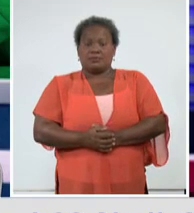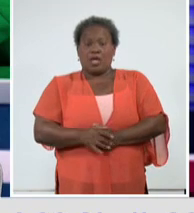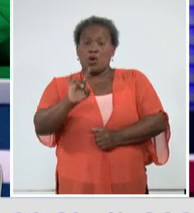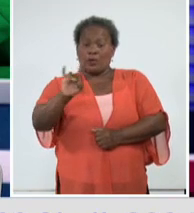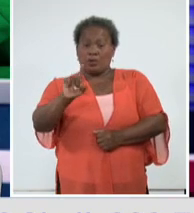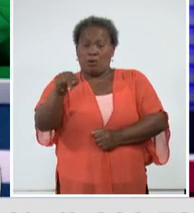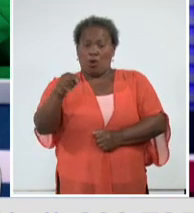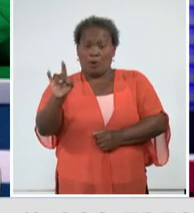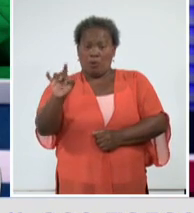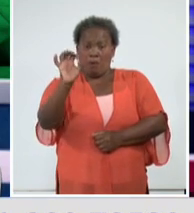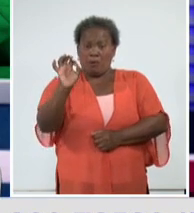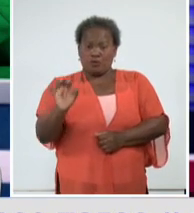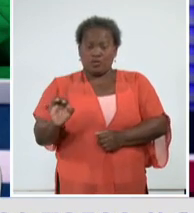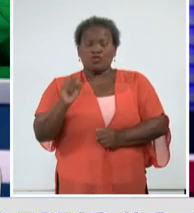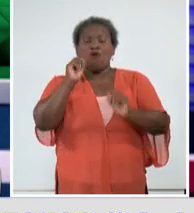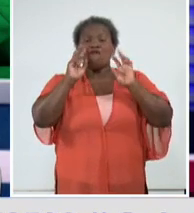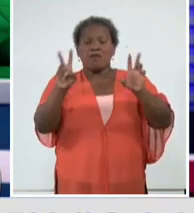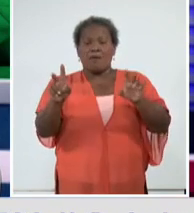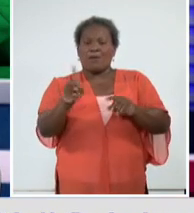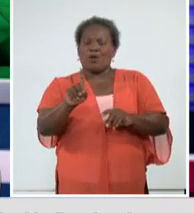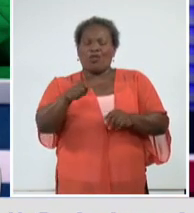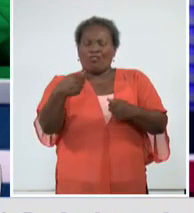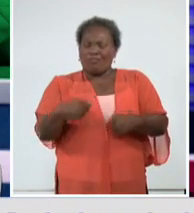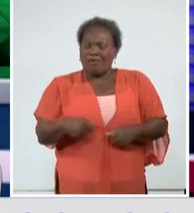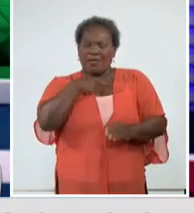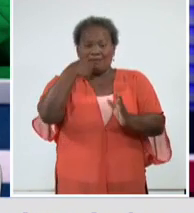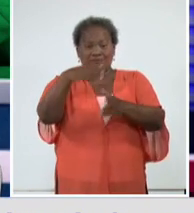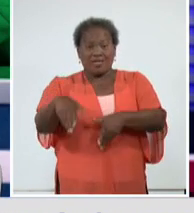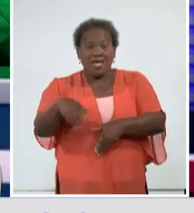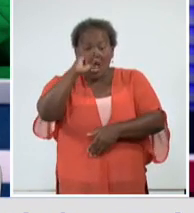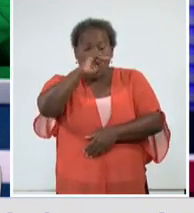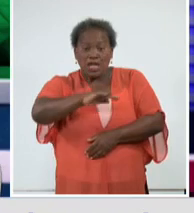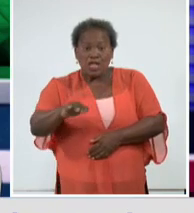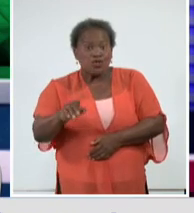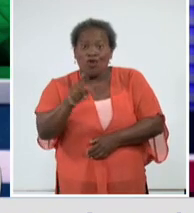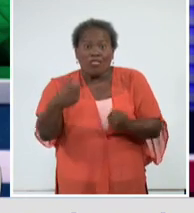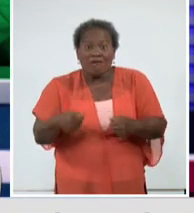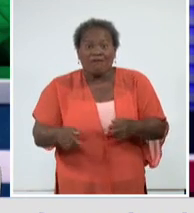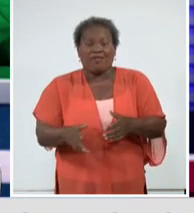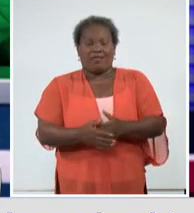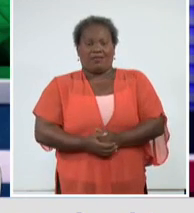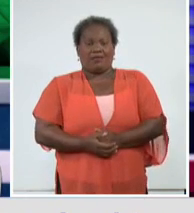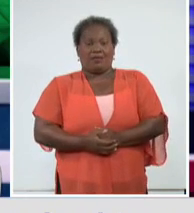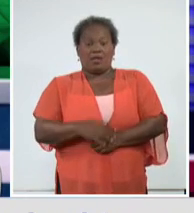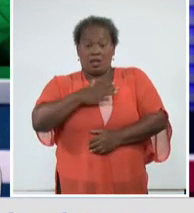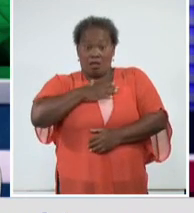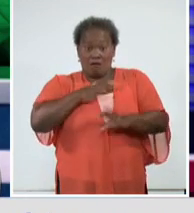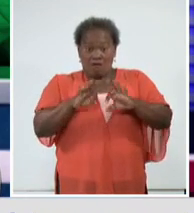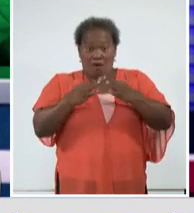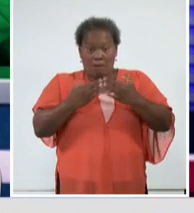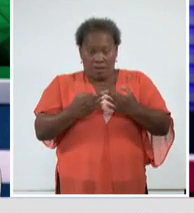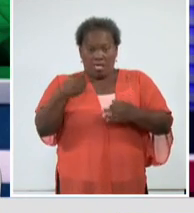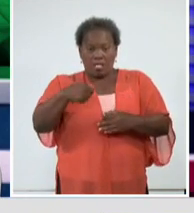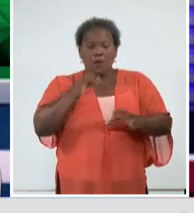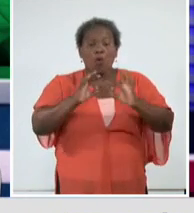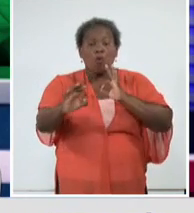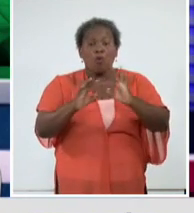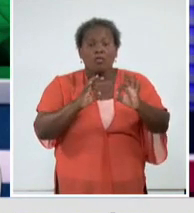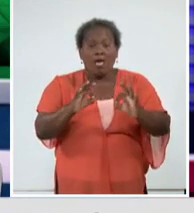99.9%. Pero es que no deben fallecer pacientes pediátricos. Nosotros tenemos que tratar por todos los medios de que los niños, las niñas y